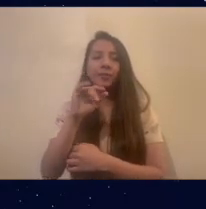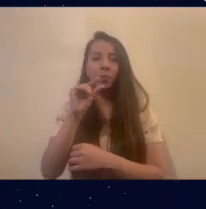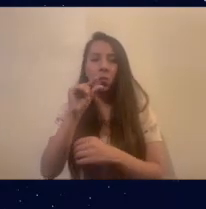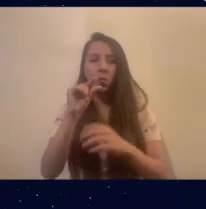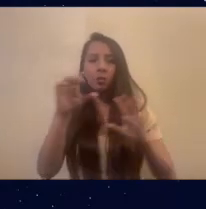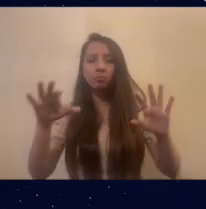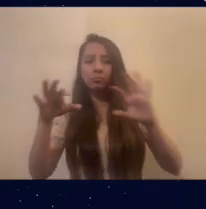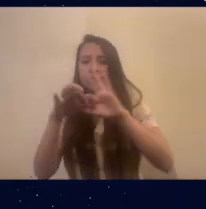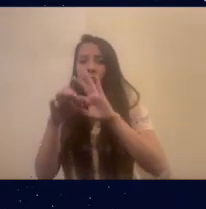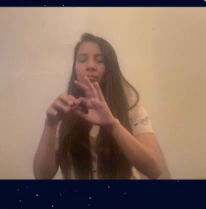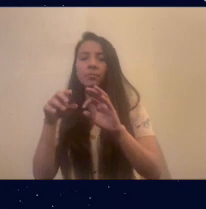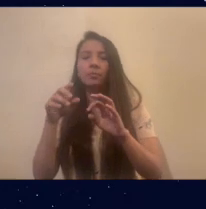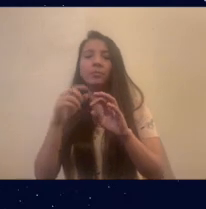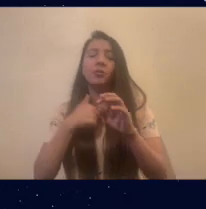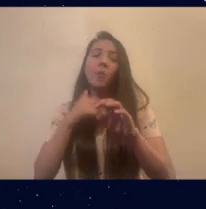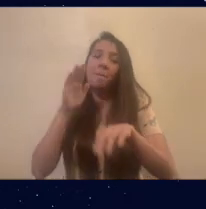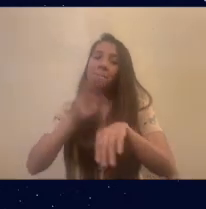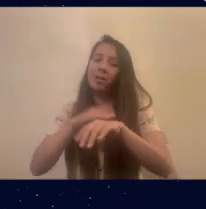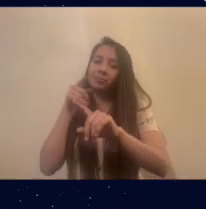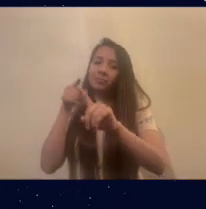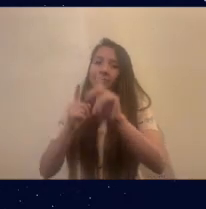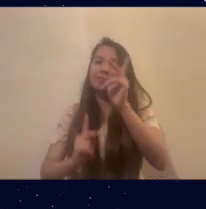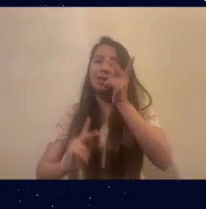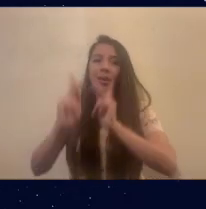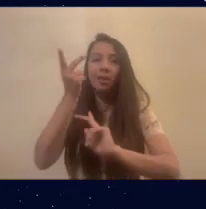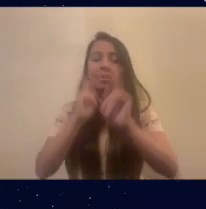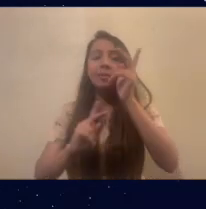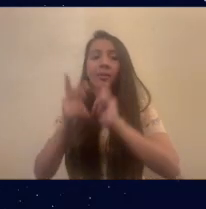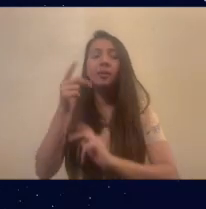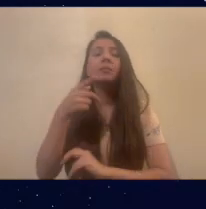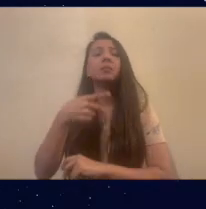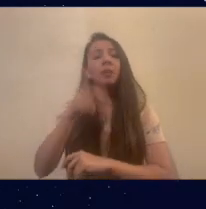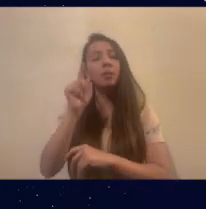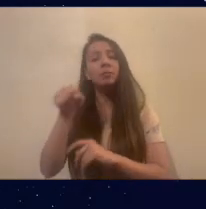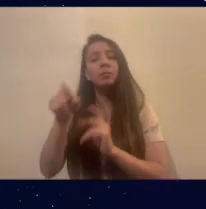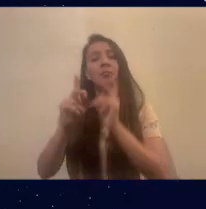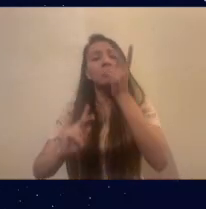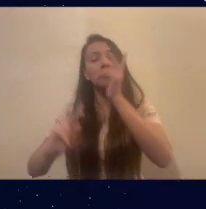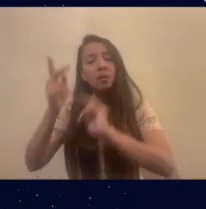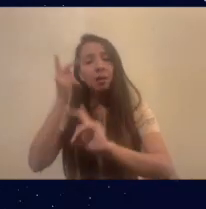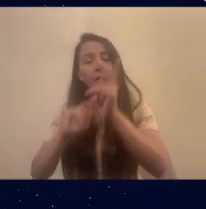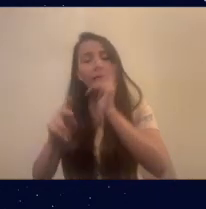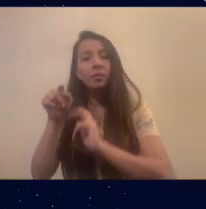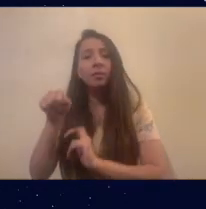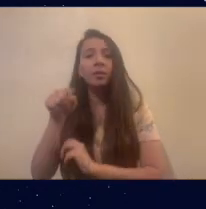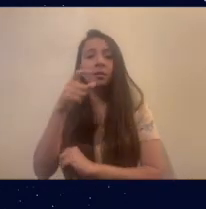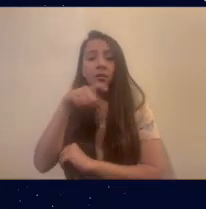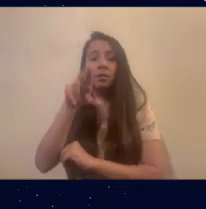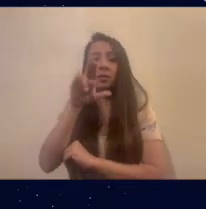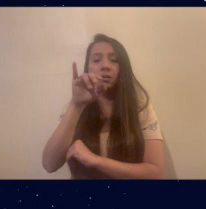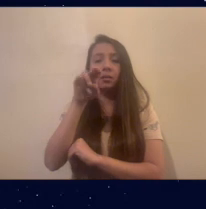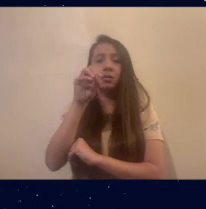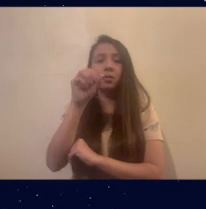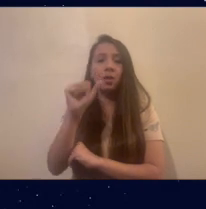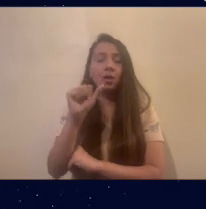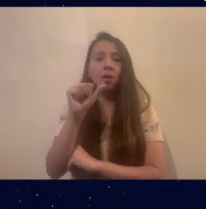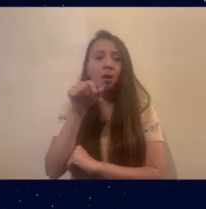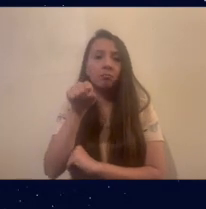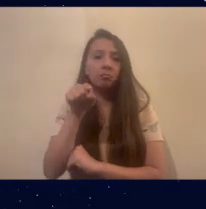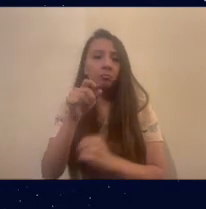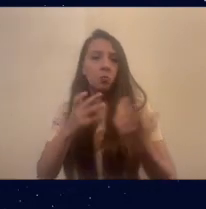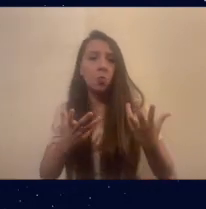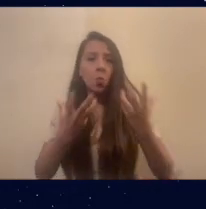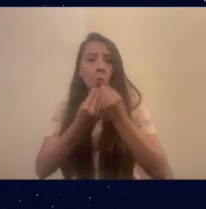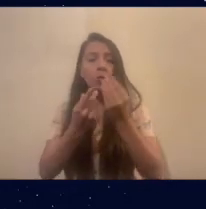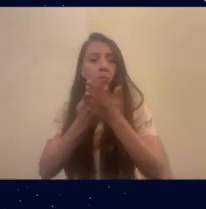mi llegada a la astrobiología, yo soy más bien de las plantas y a través de las plantas y la quinoa en particular, que es un